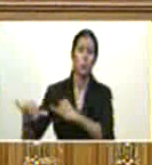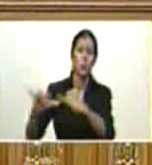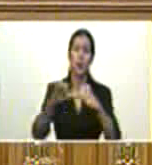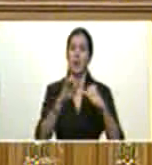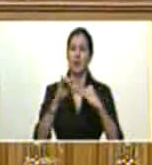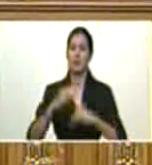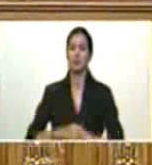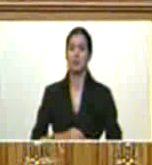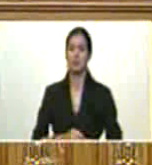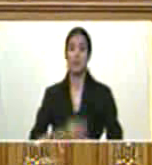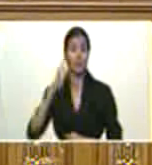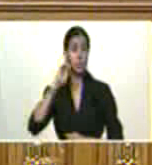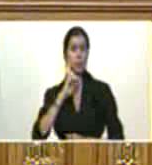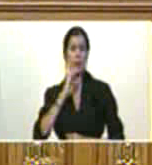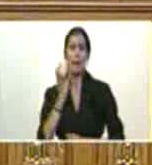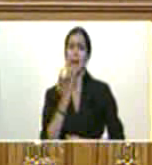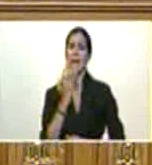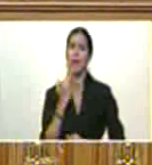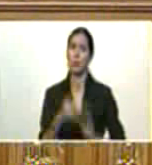Simón Bolívar, referencia